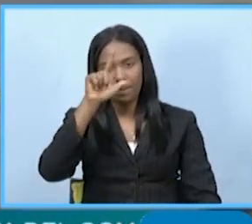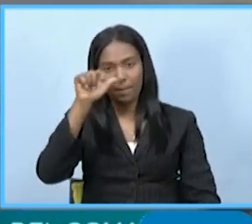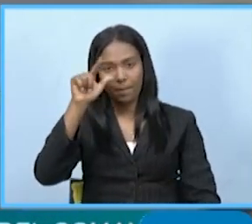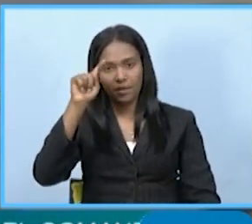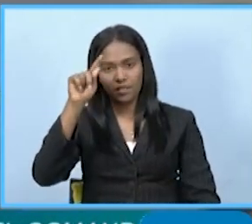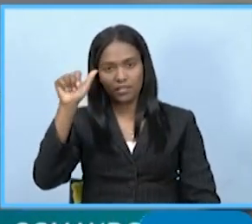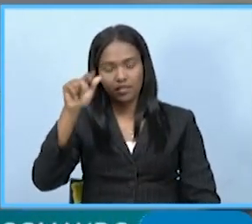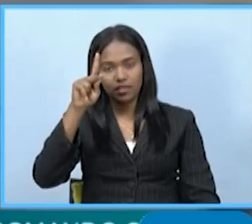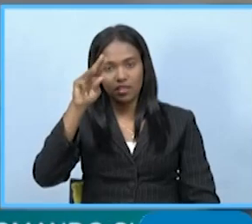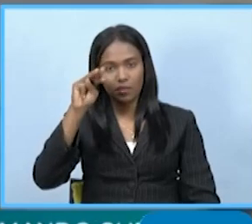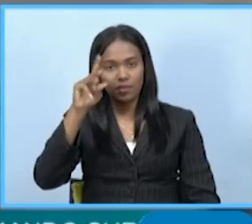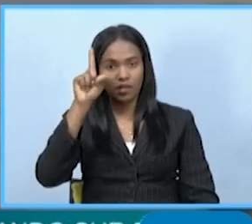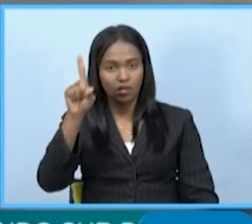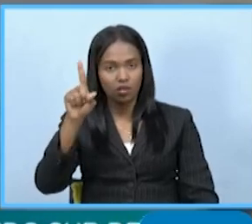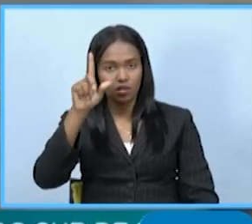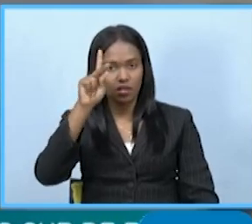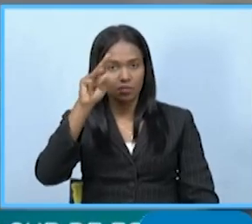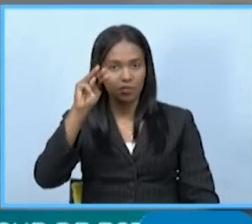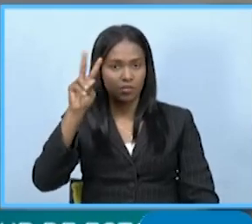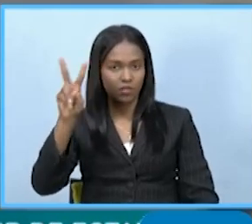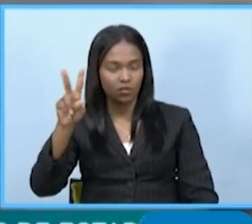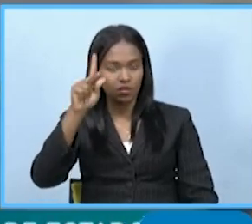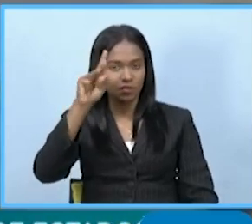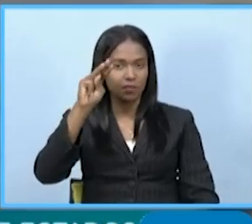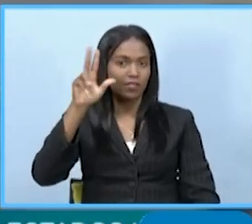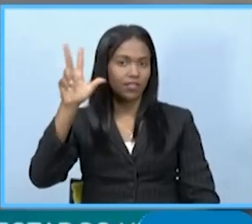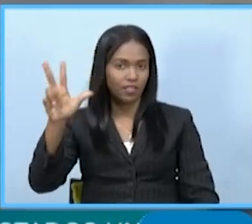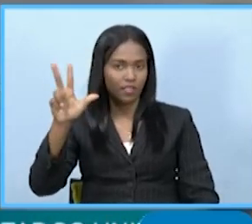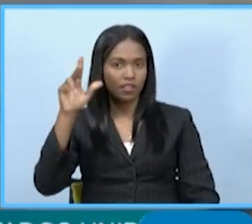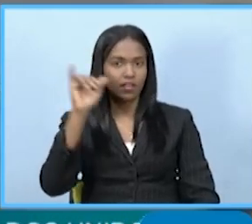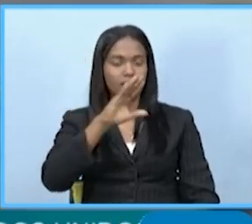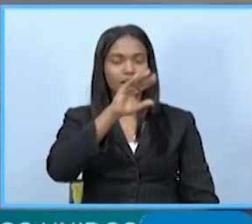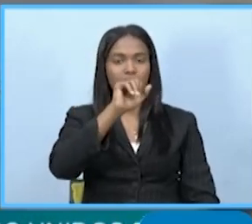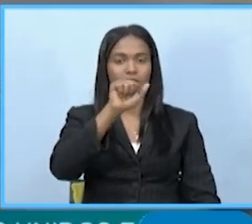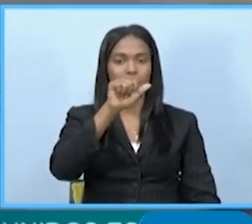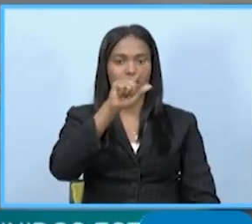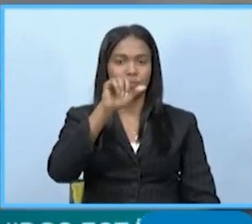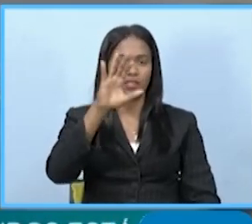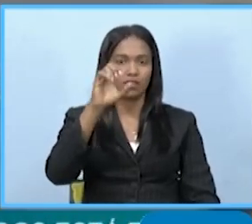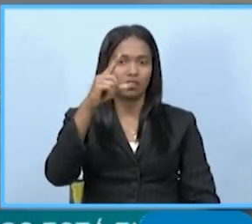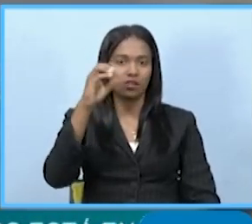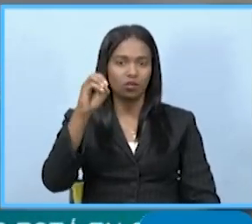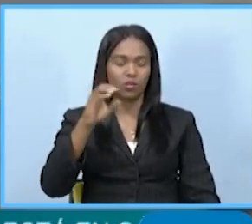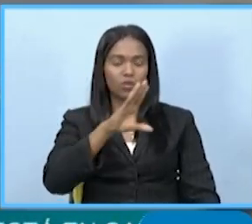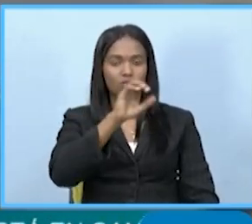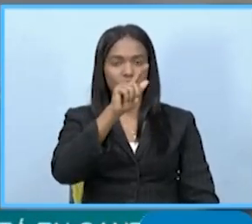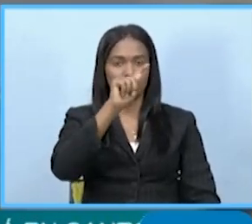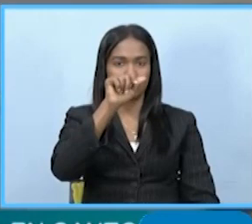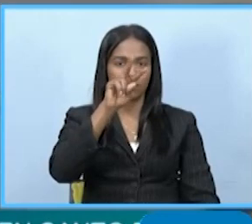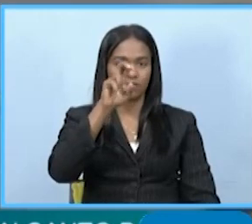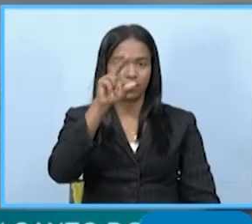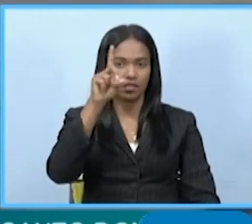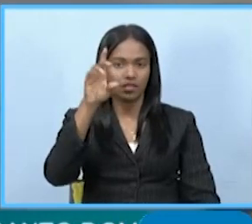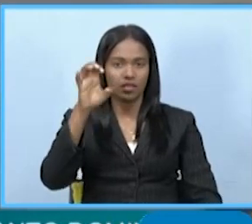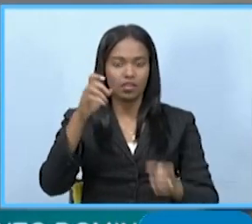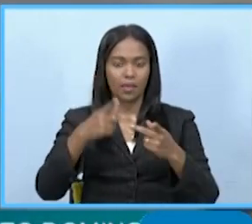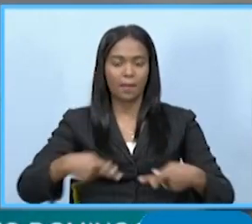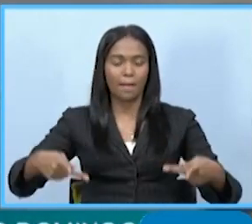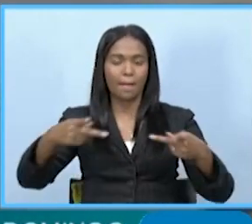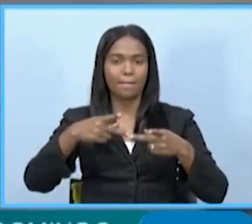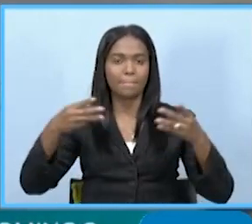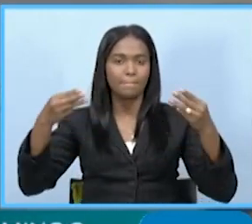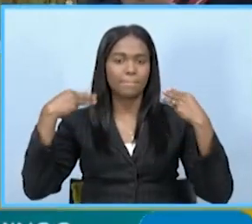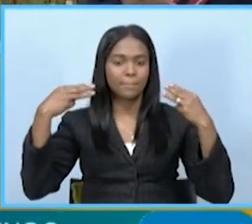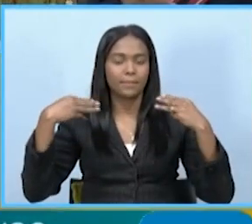los kilómetros 1, 2 y 3, los Casicasco, Costa Verde y Parque